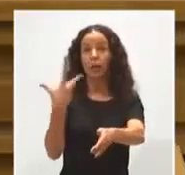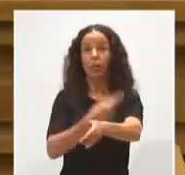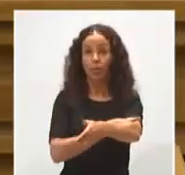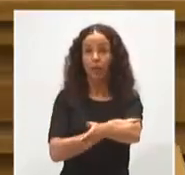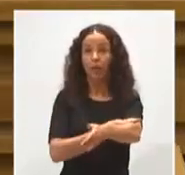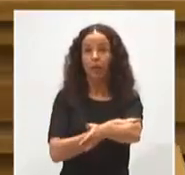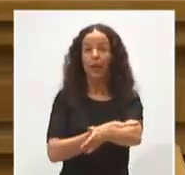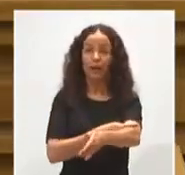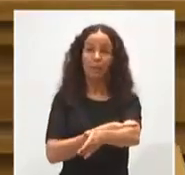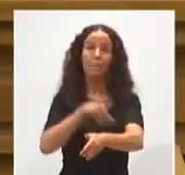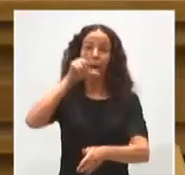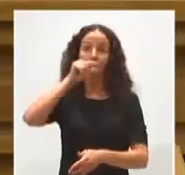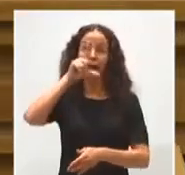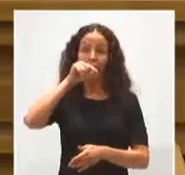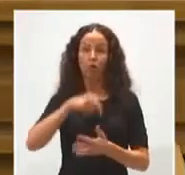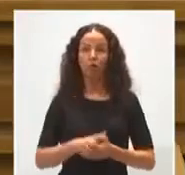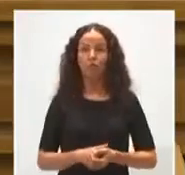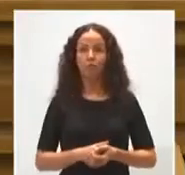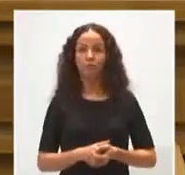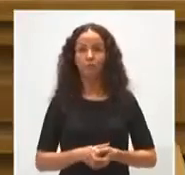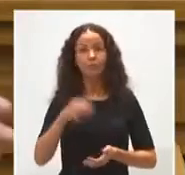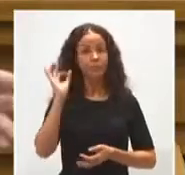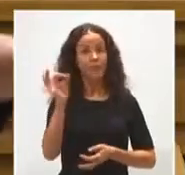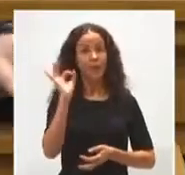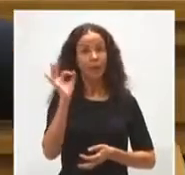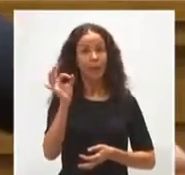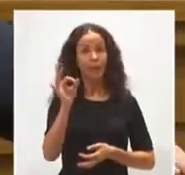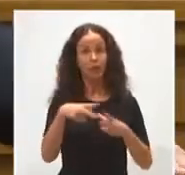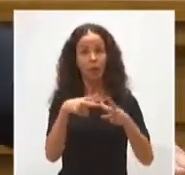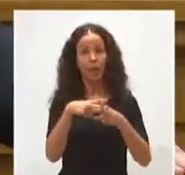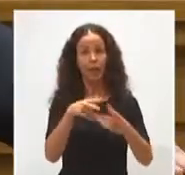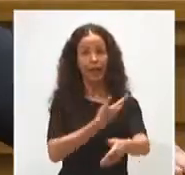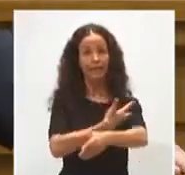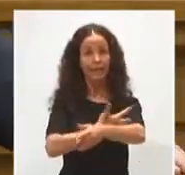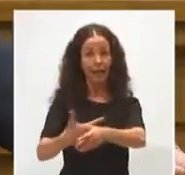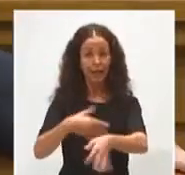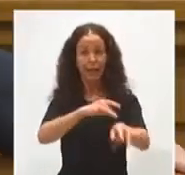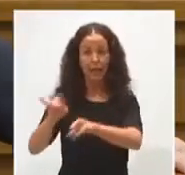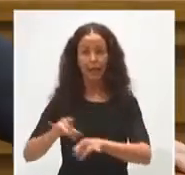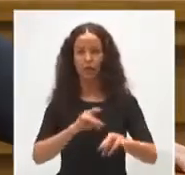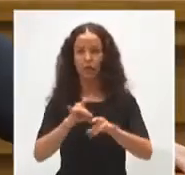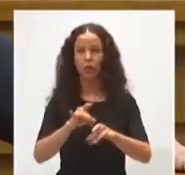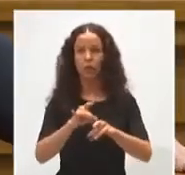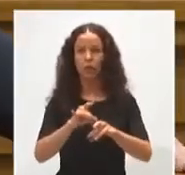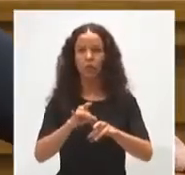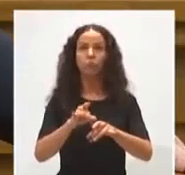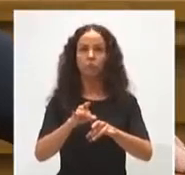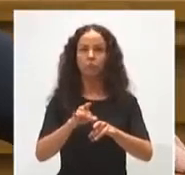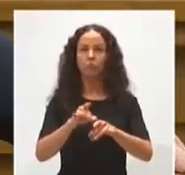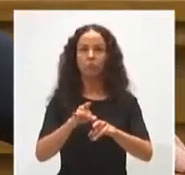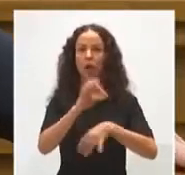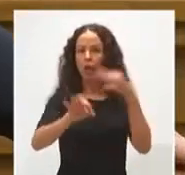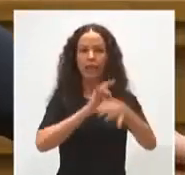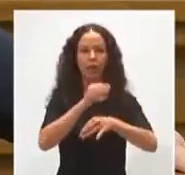toledo la verdad es que las sociedades de sangre de la región funcionan muy bien las unidades de sangre y